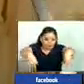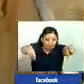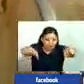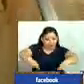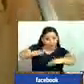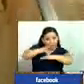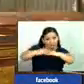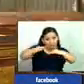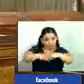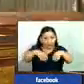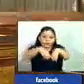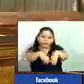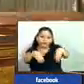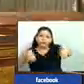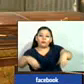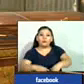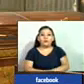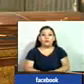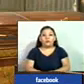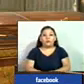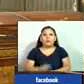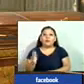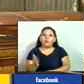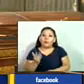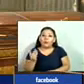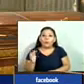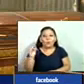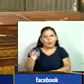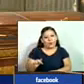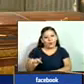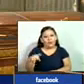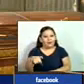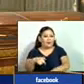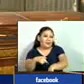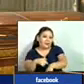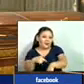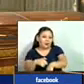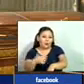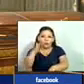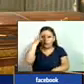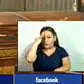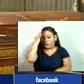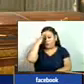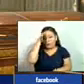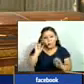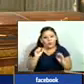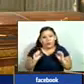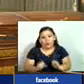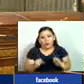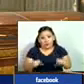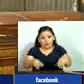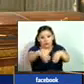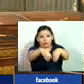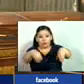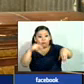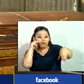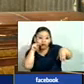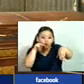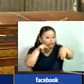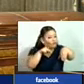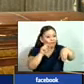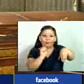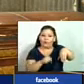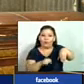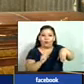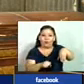cada ataúd pero ahora por la situación que estamos viviendo sabemos que ahora no se puede ver a los familiares que fallecen